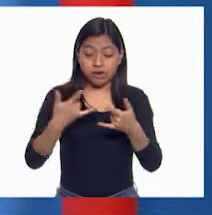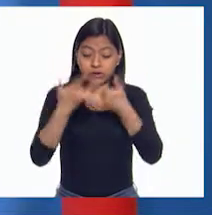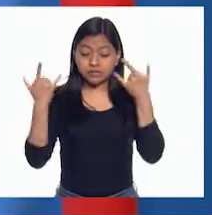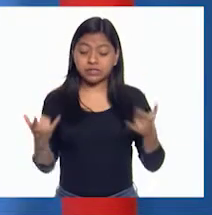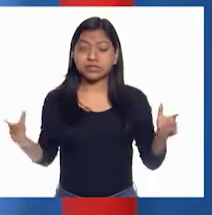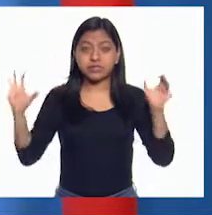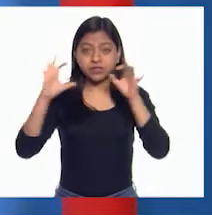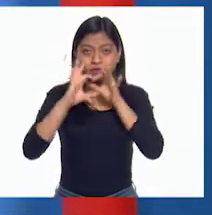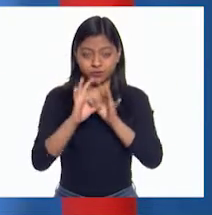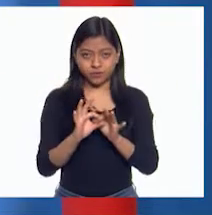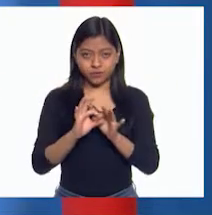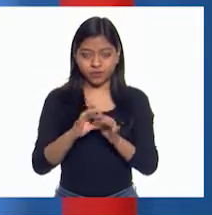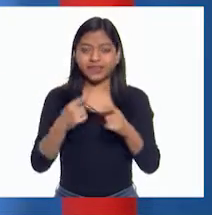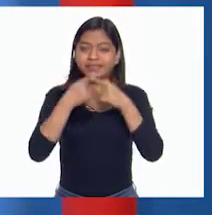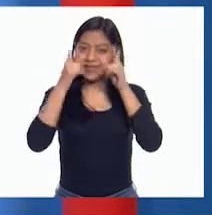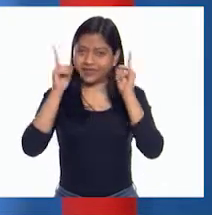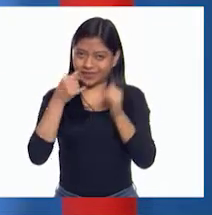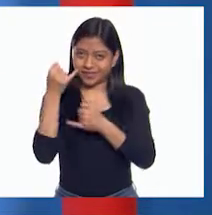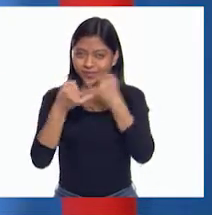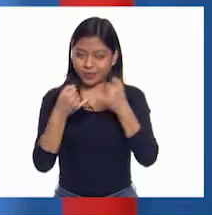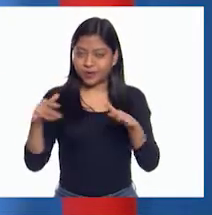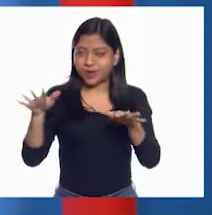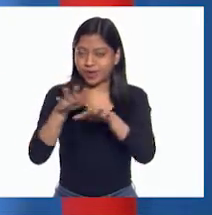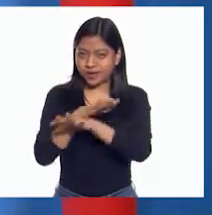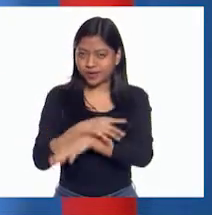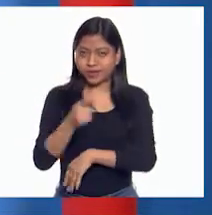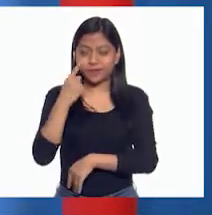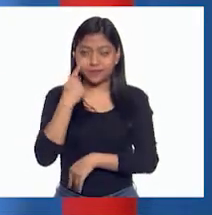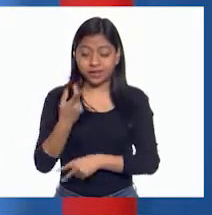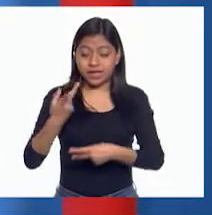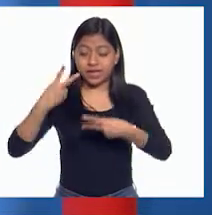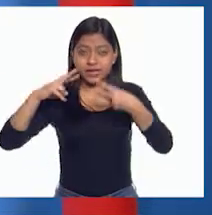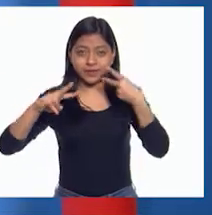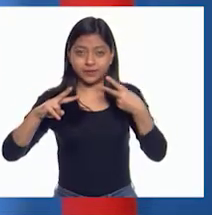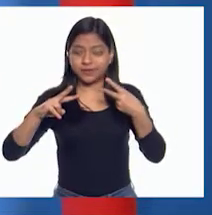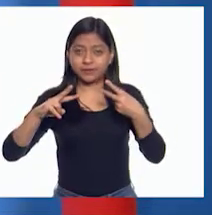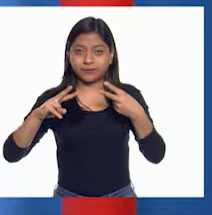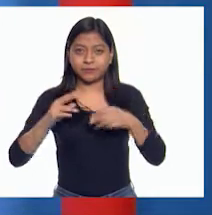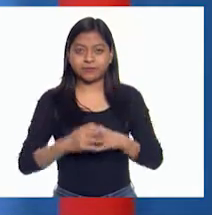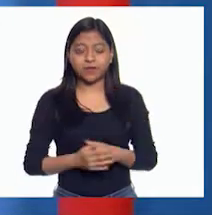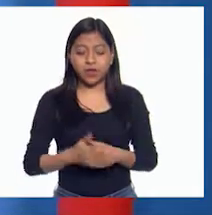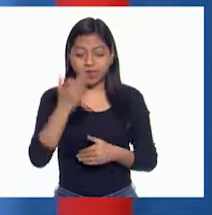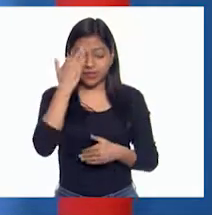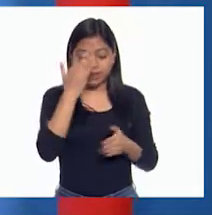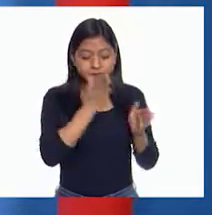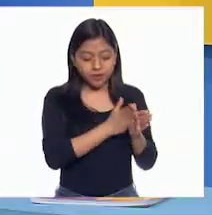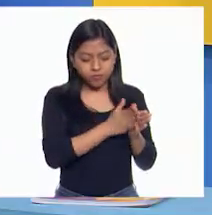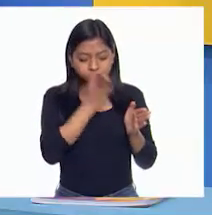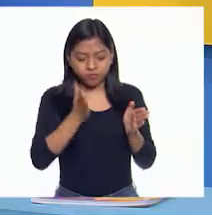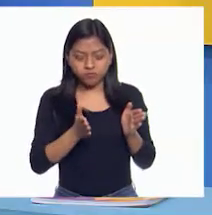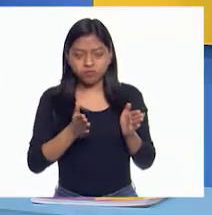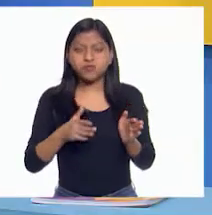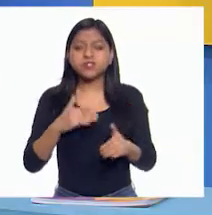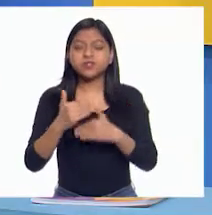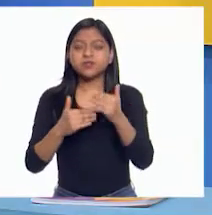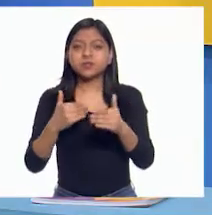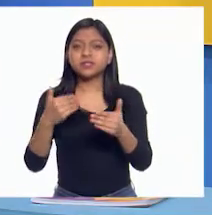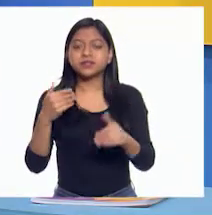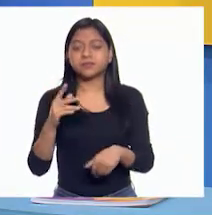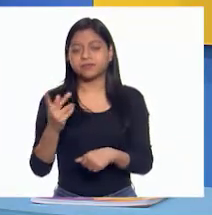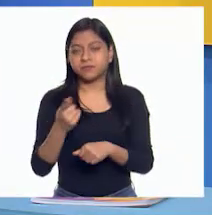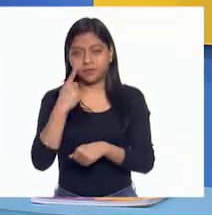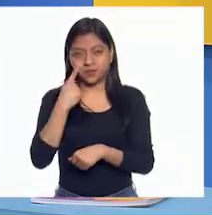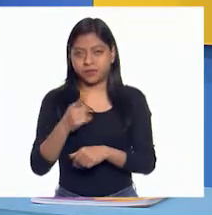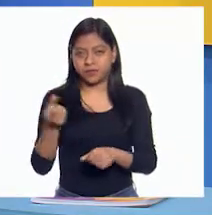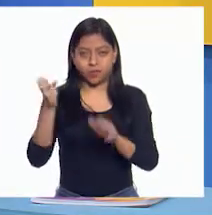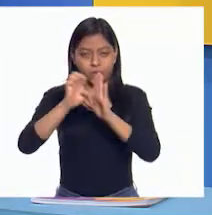historia, lo haremos diferente. En lugar del opuesto, me dirás qué sigue después de esa palabra. Por ejemplo, si yo digo día,